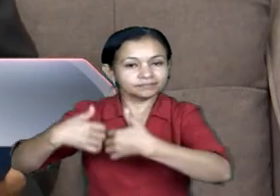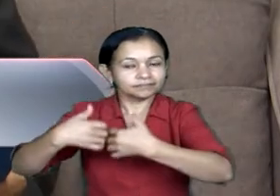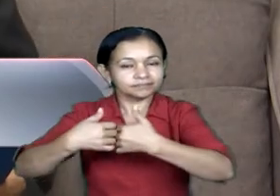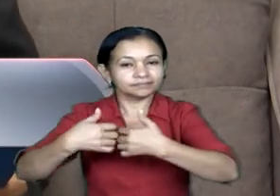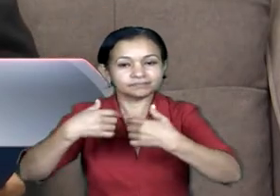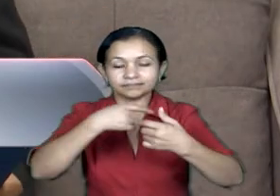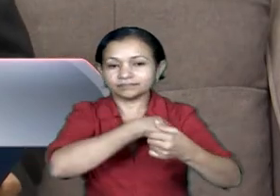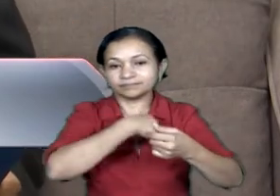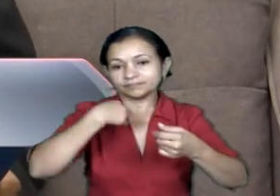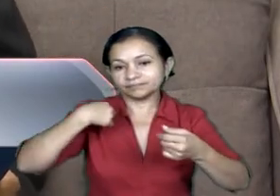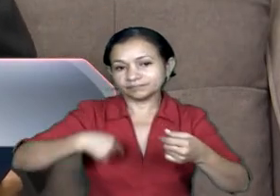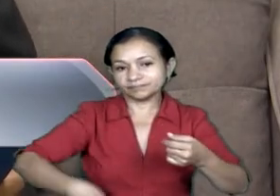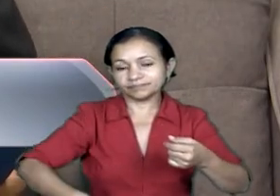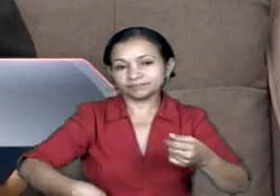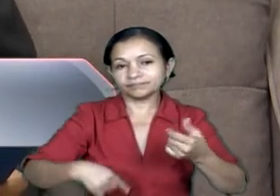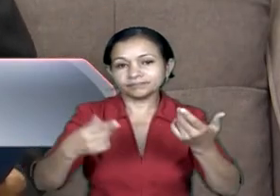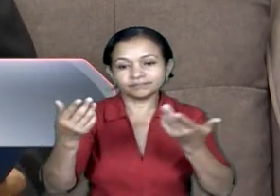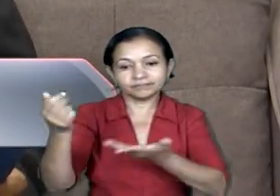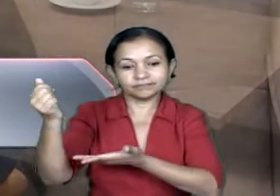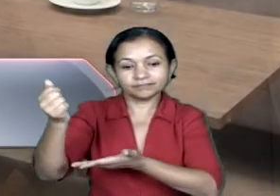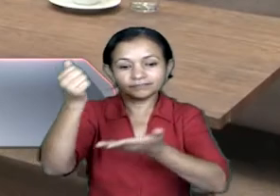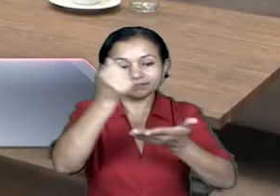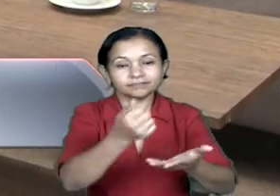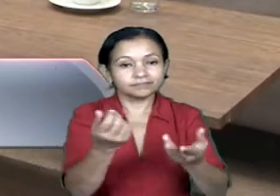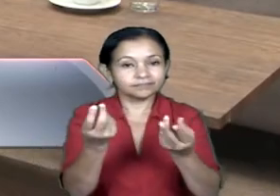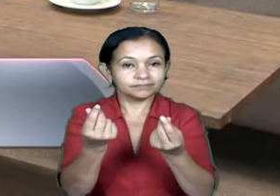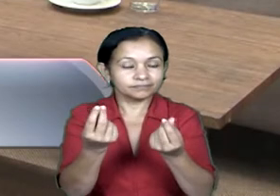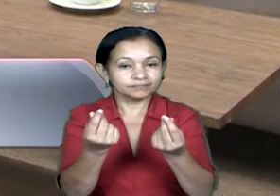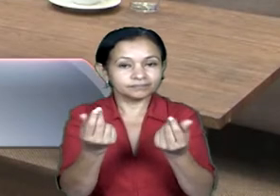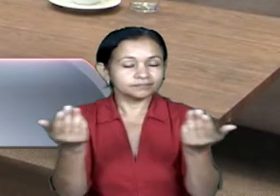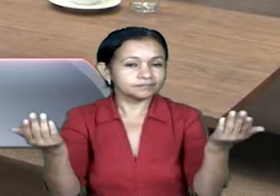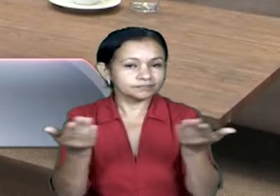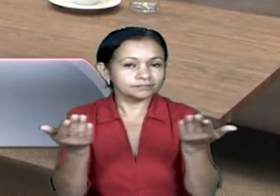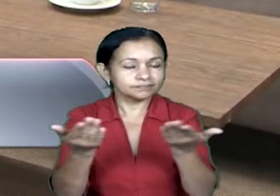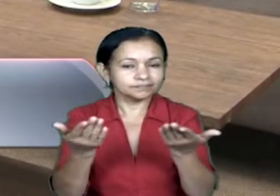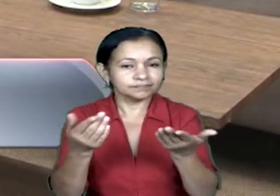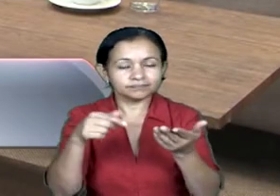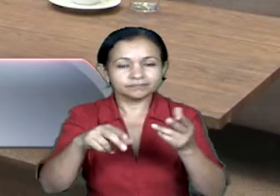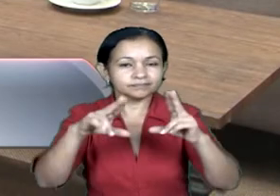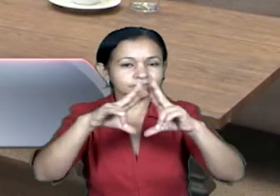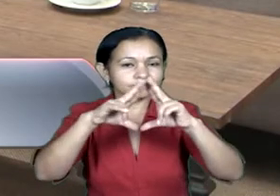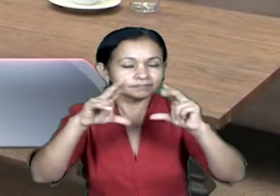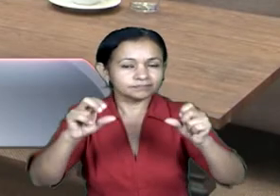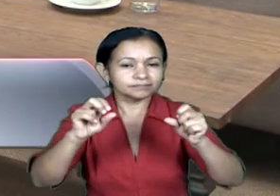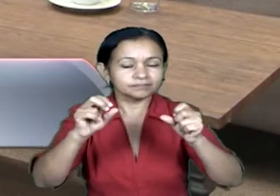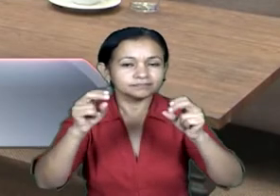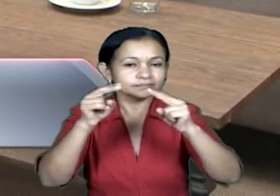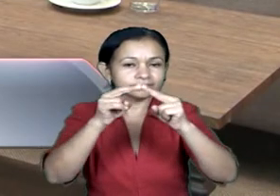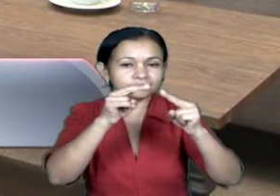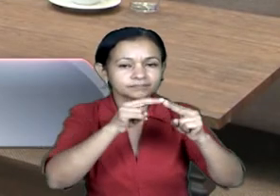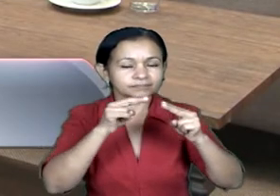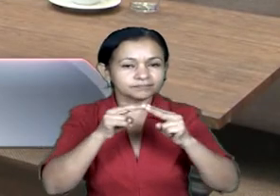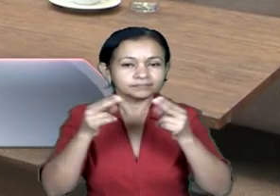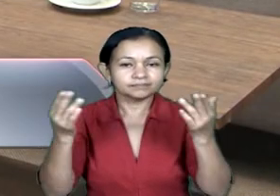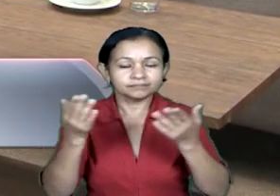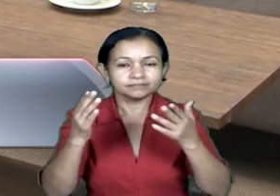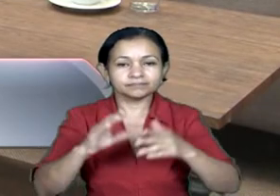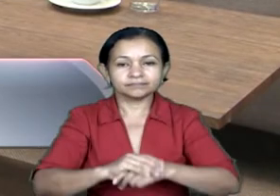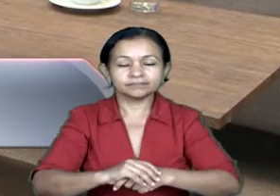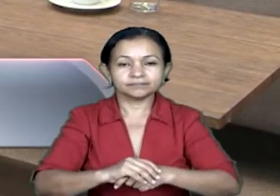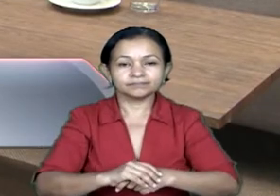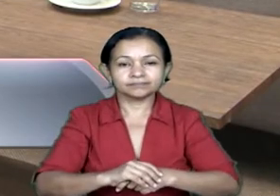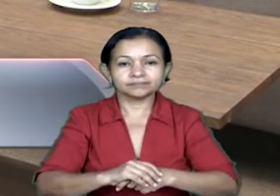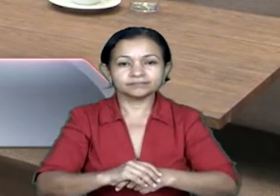a nuestro país, empresas de capital, sí, pues para invertir. Ajá. Propiamente, ¿cómo avanza eso en nuestro país a partir de esa vinculación que existe entre ambas naciones? Sí,